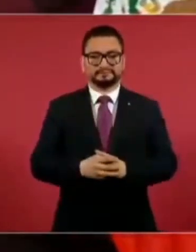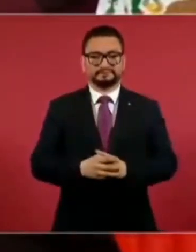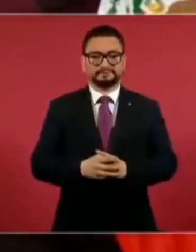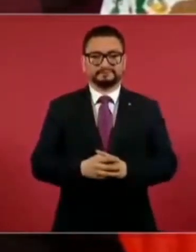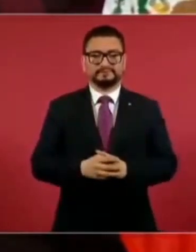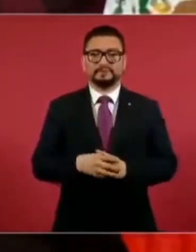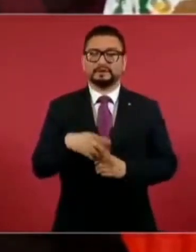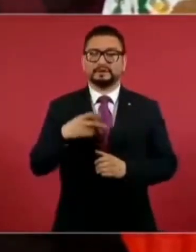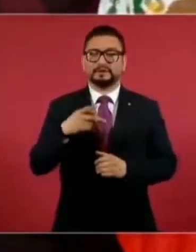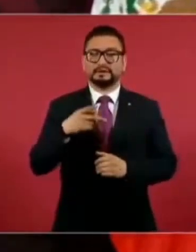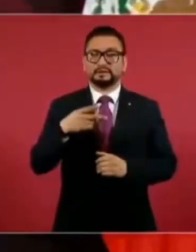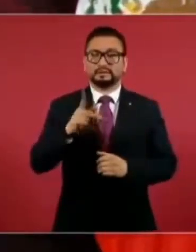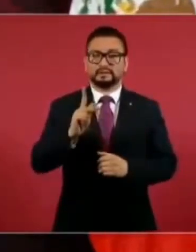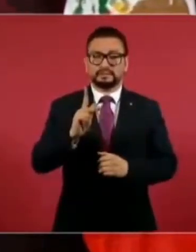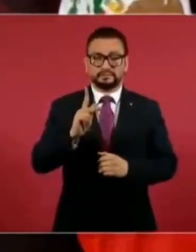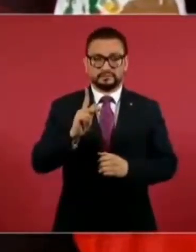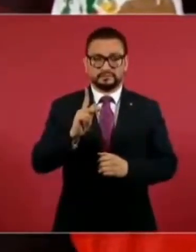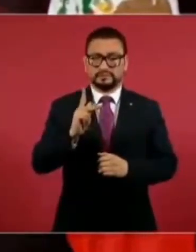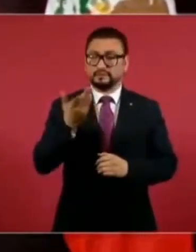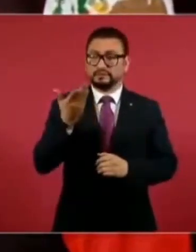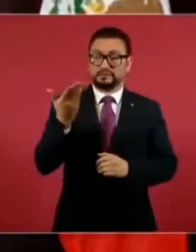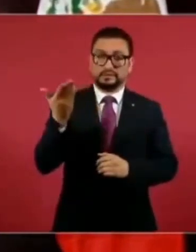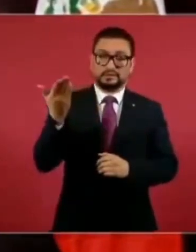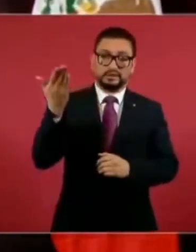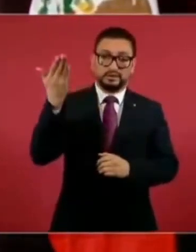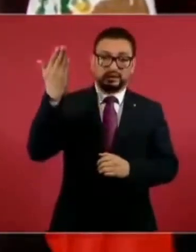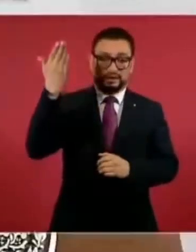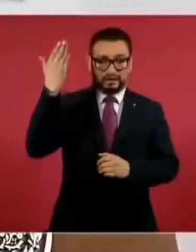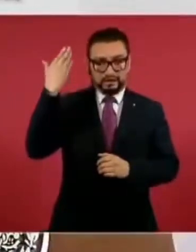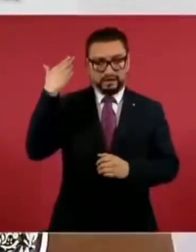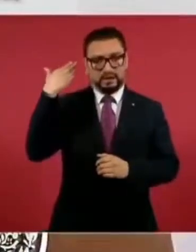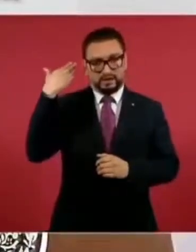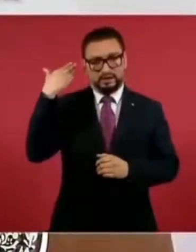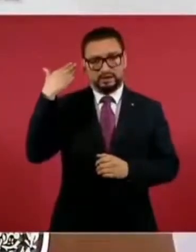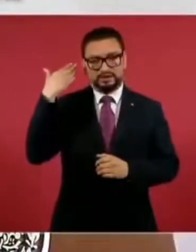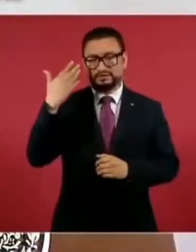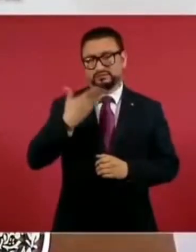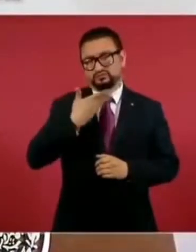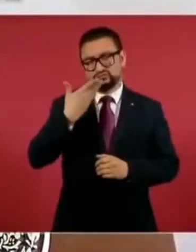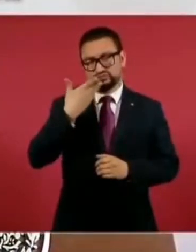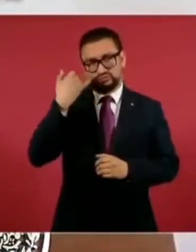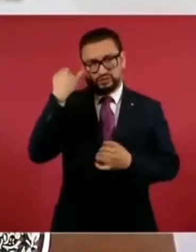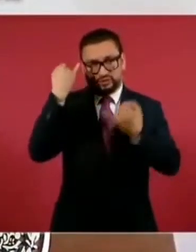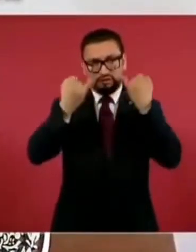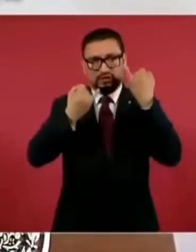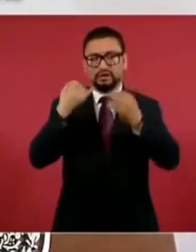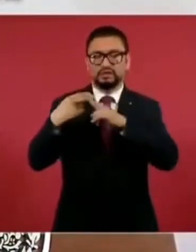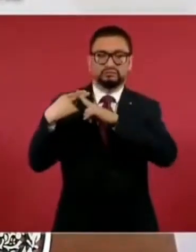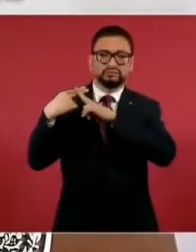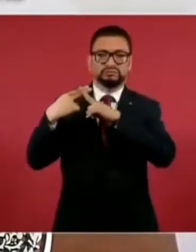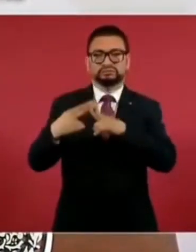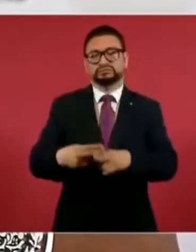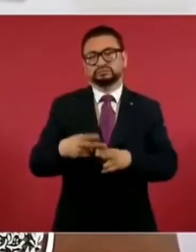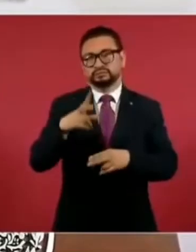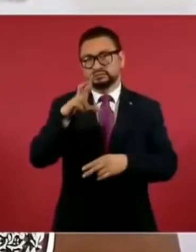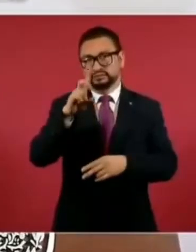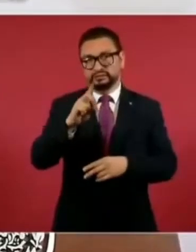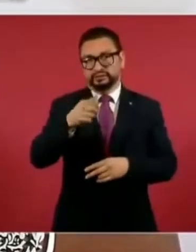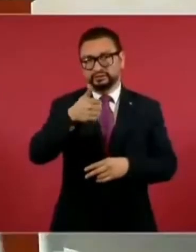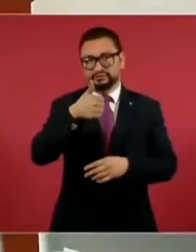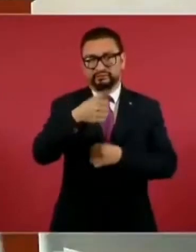Pero los que venían, no es poca cosa, una influencia de 36 años.